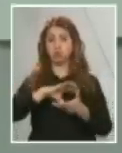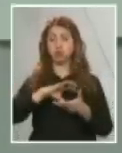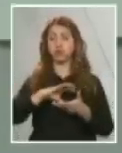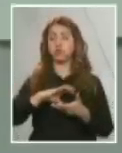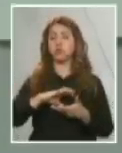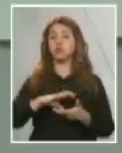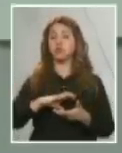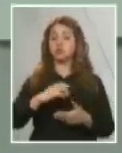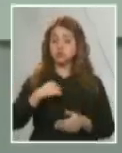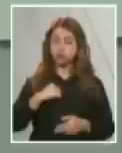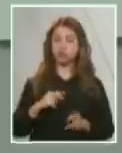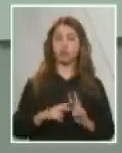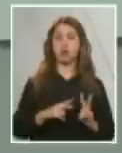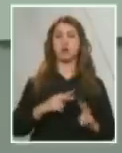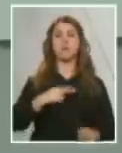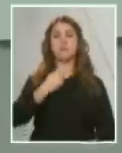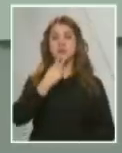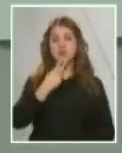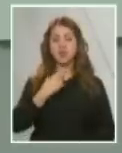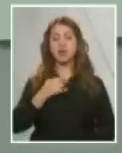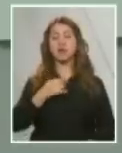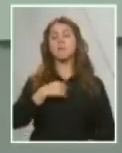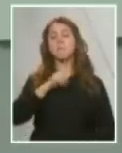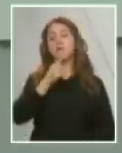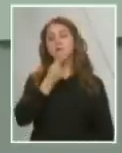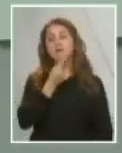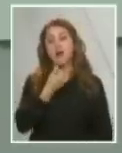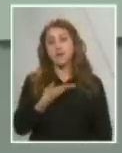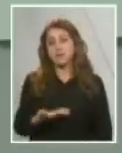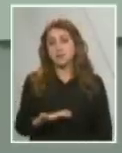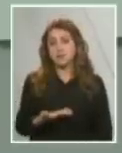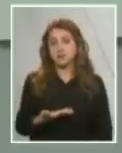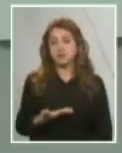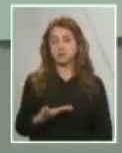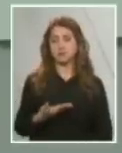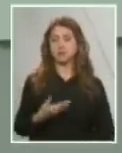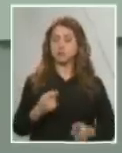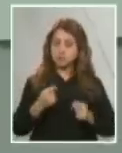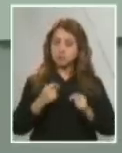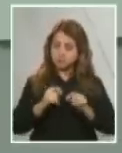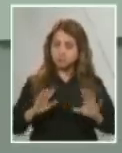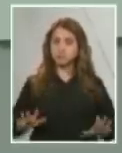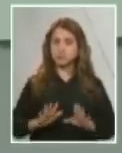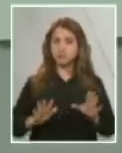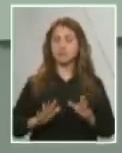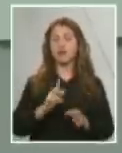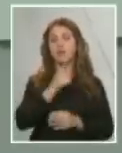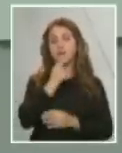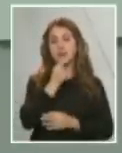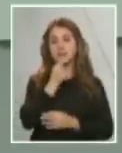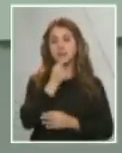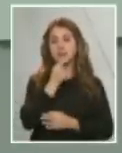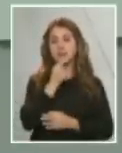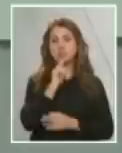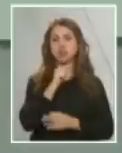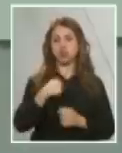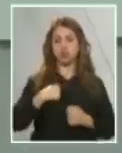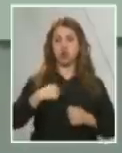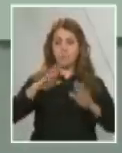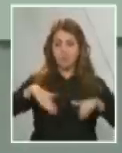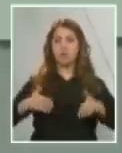hago que mi vida sea más sencilla, más fácil. No me pongo